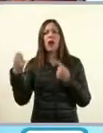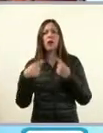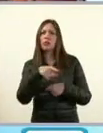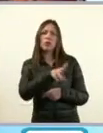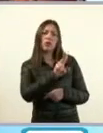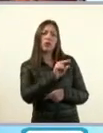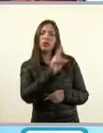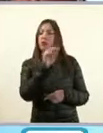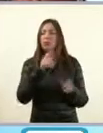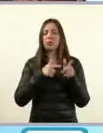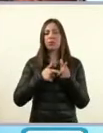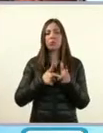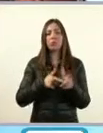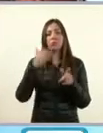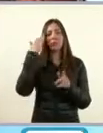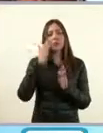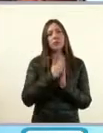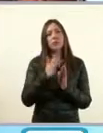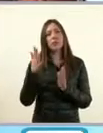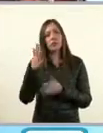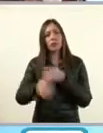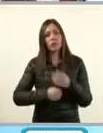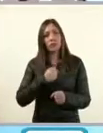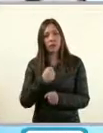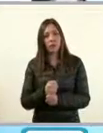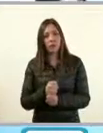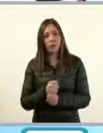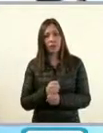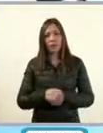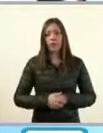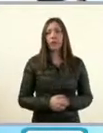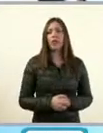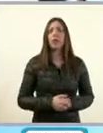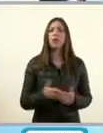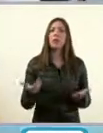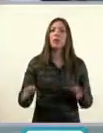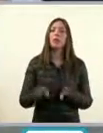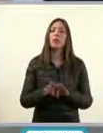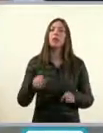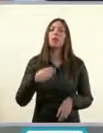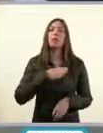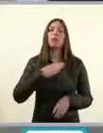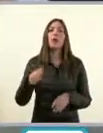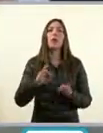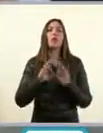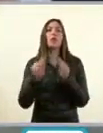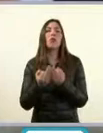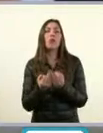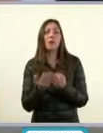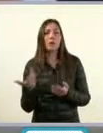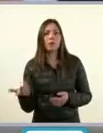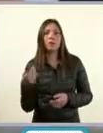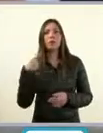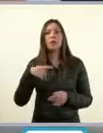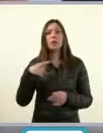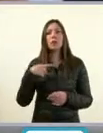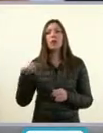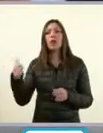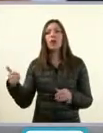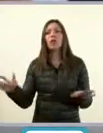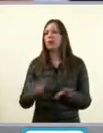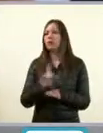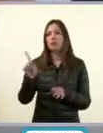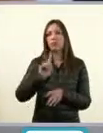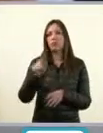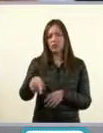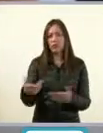Durante 5 años. Durante 5 años en el caso de la buena fe. En forma pacífica, que nadie haya venido a interrumpir tu posesión. Es decir,